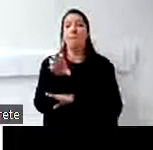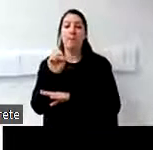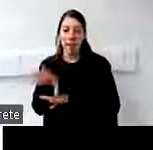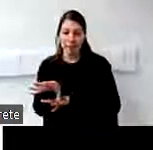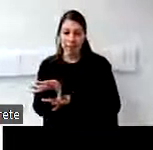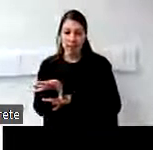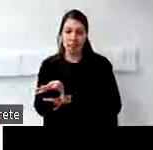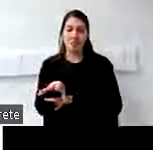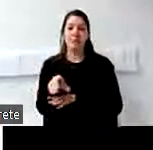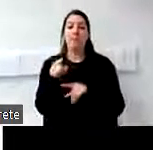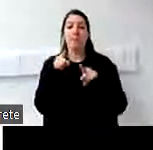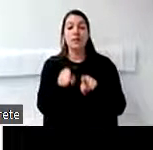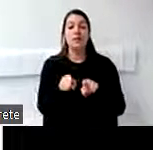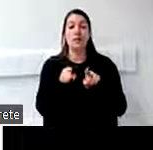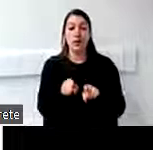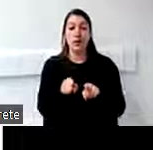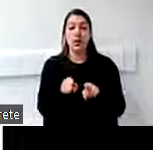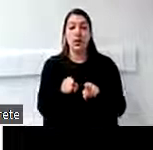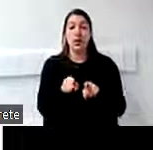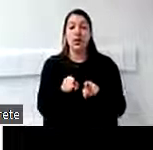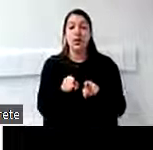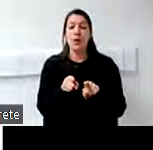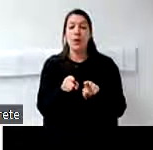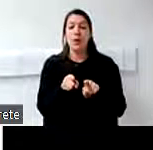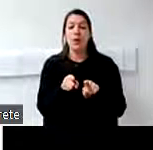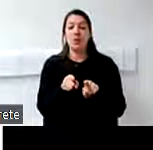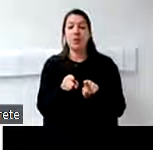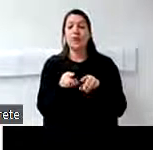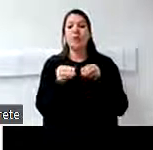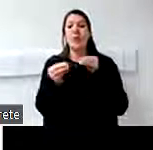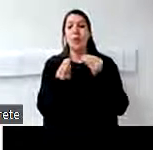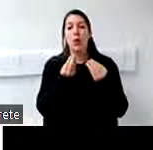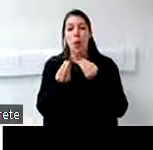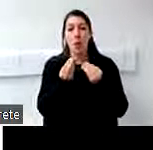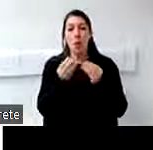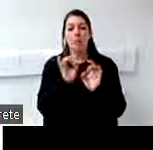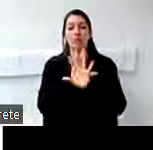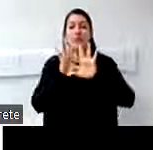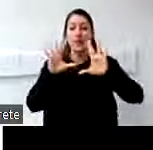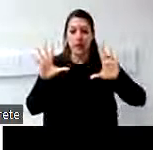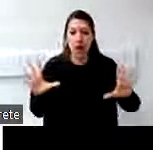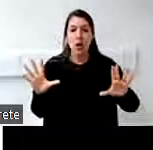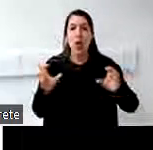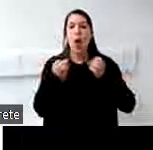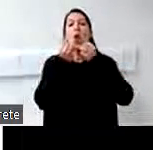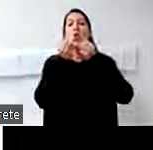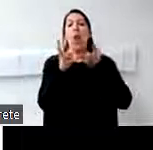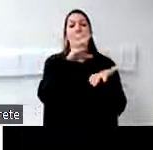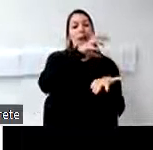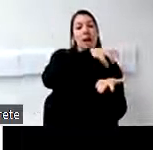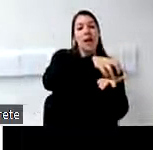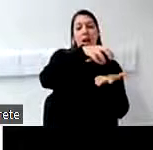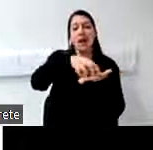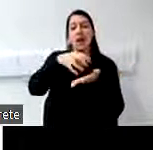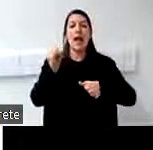DDS con la discriminación de a qué instituciones